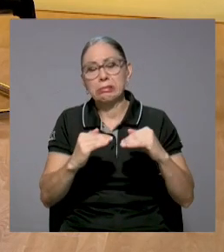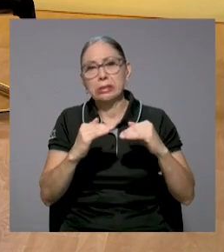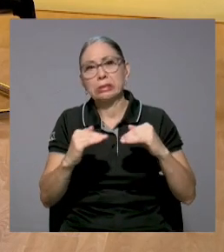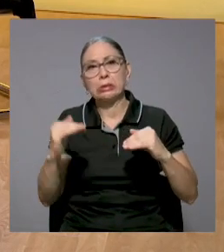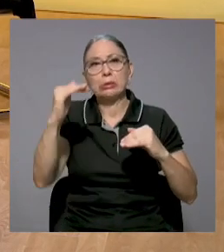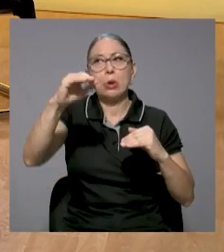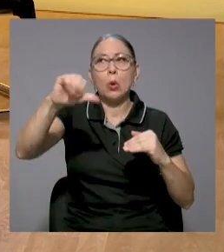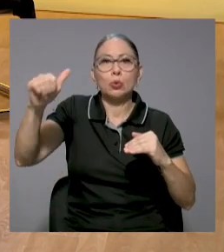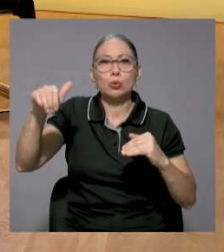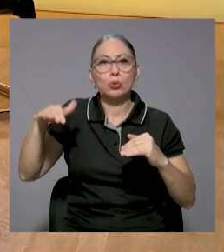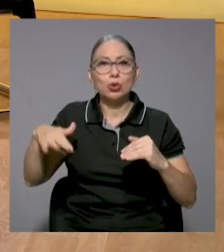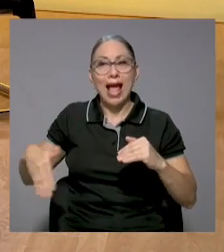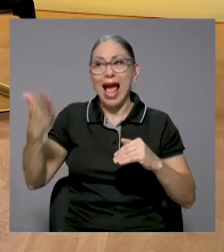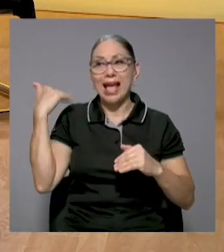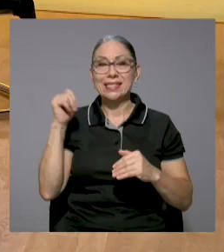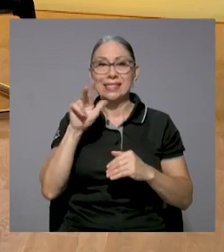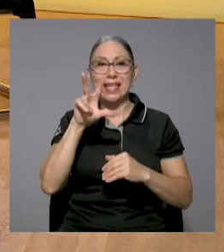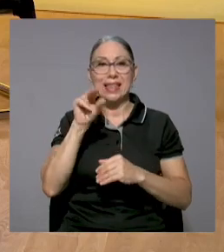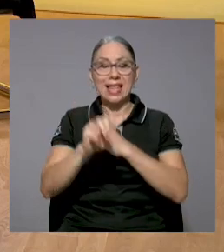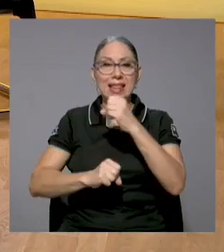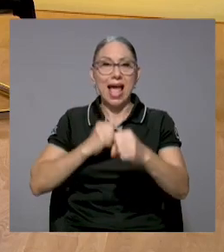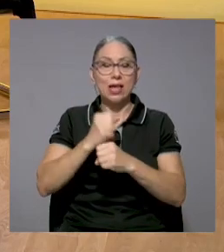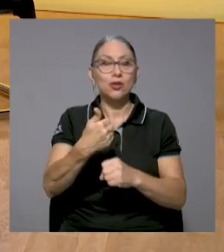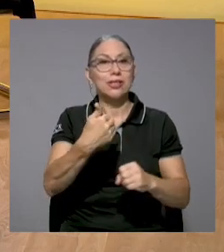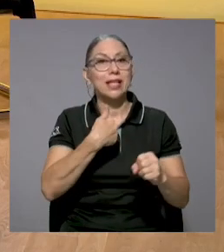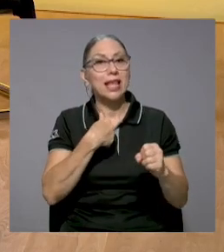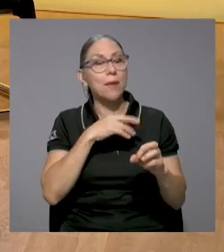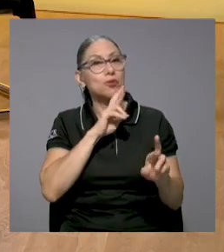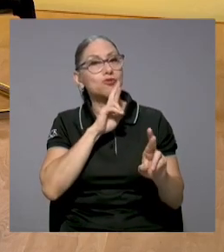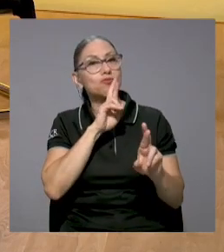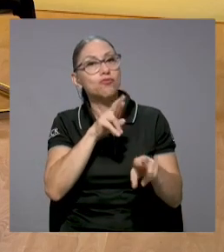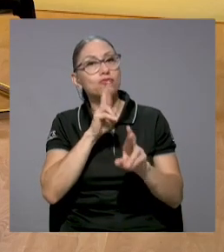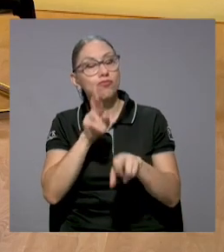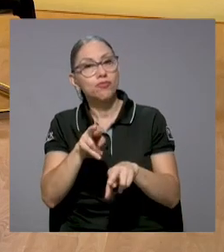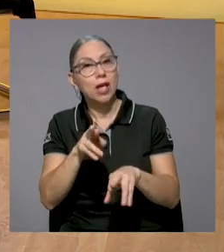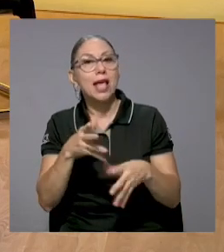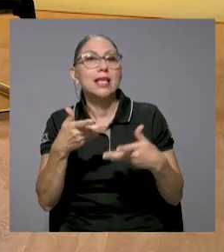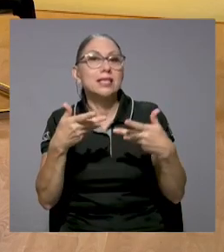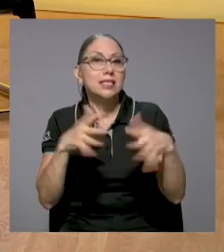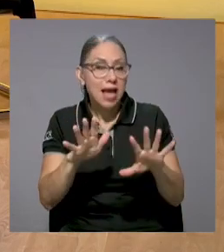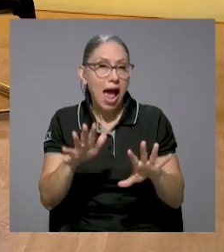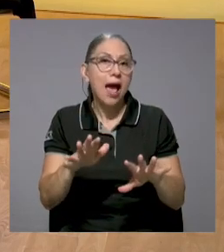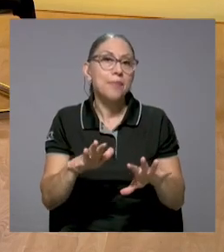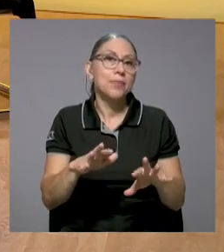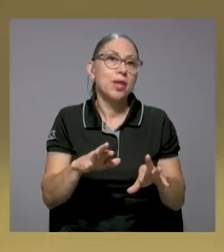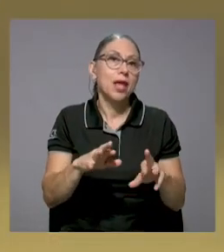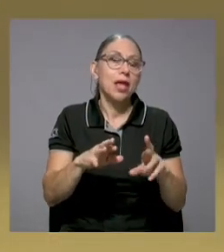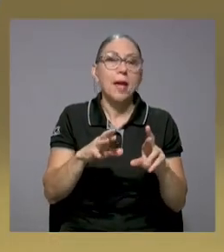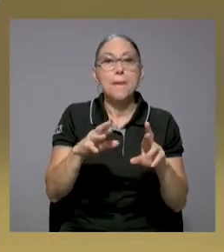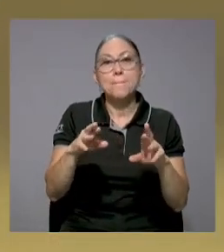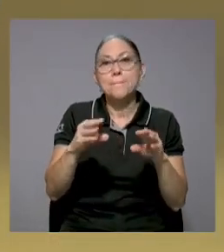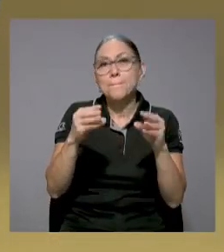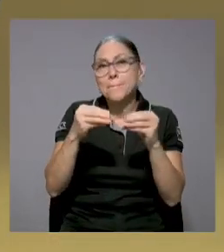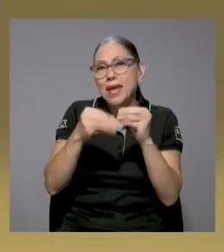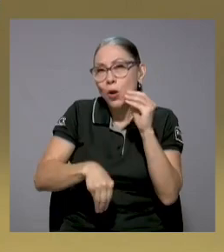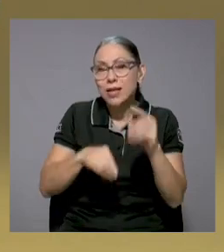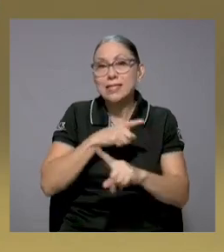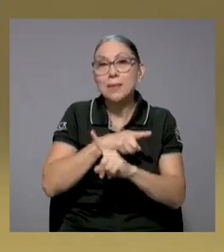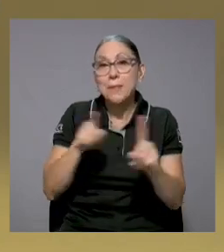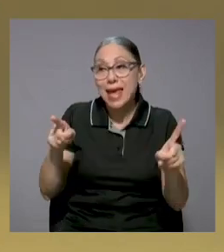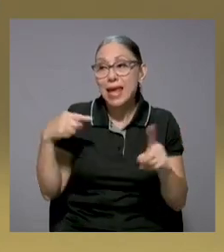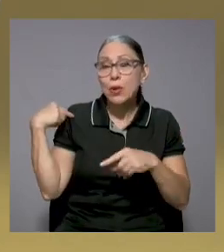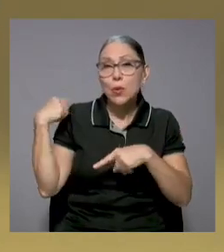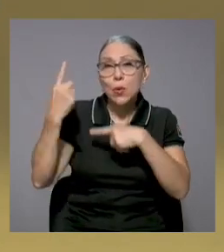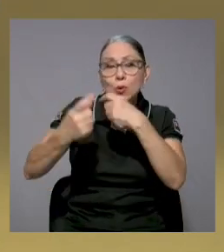unas 3 décadas teníamos unos indicadores de partida ya menores, pero el ritmo de crecimiento a lo largo de los años,